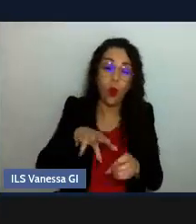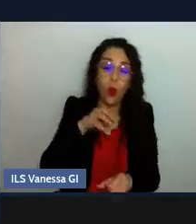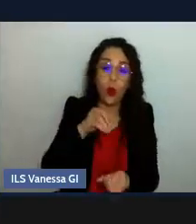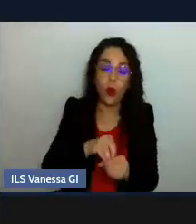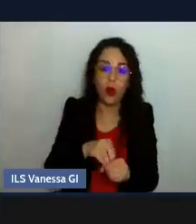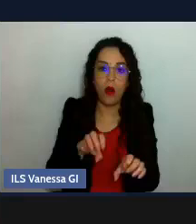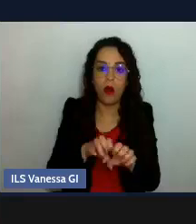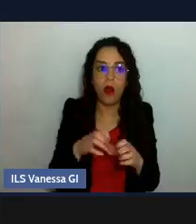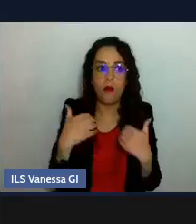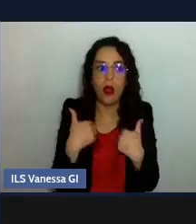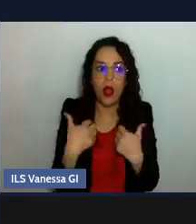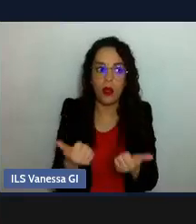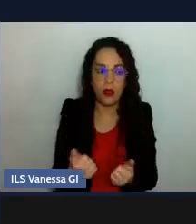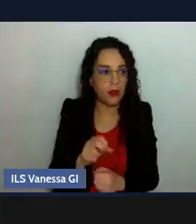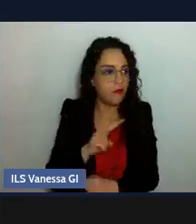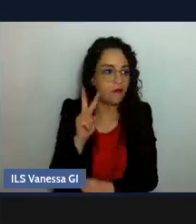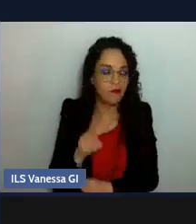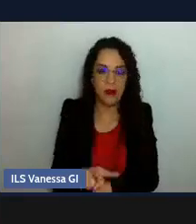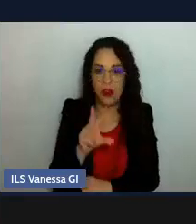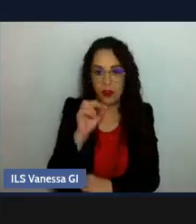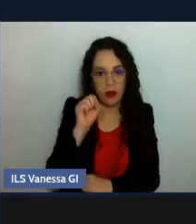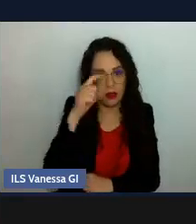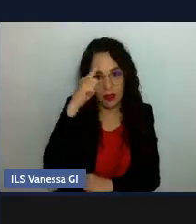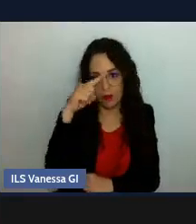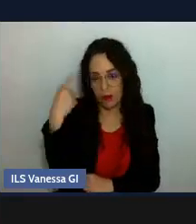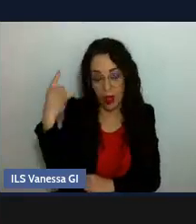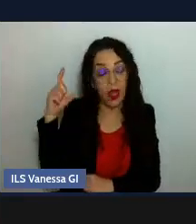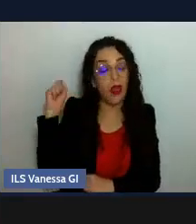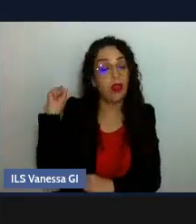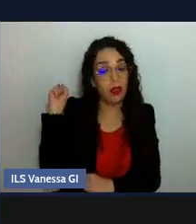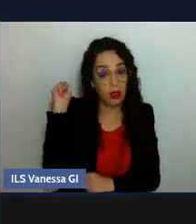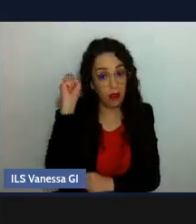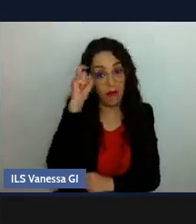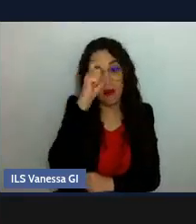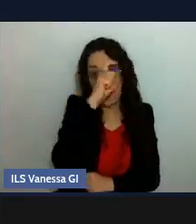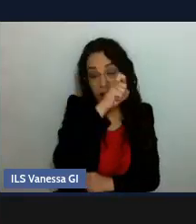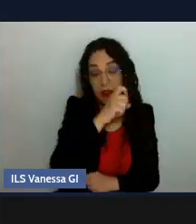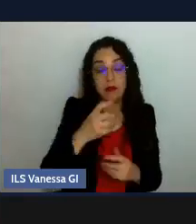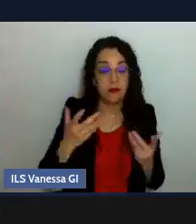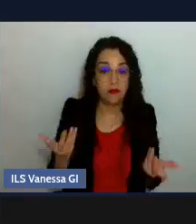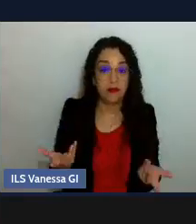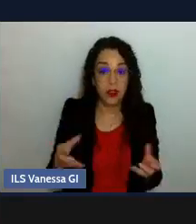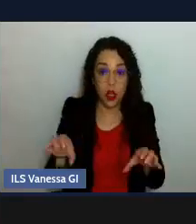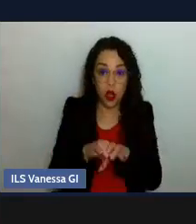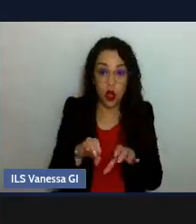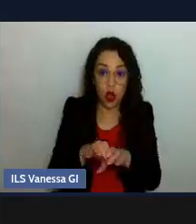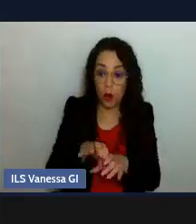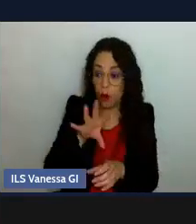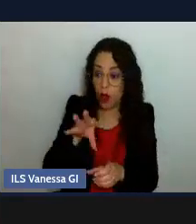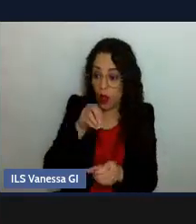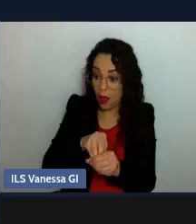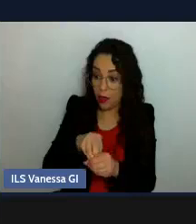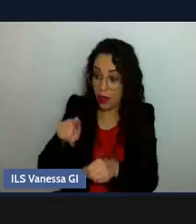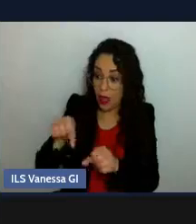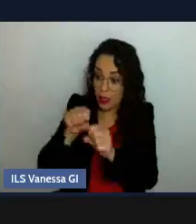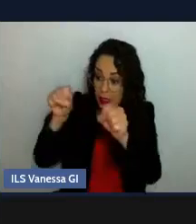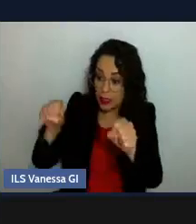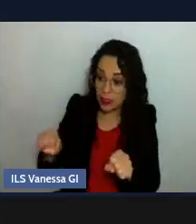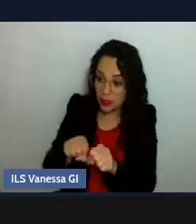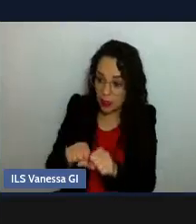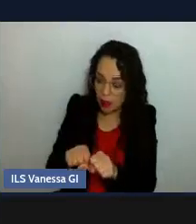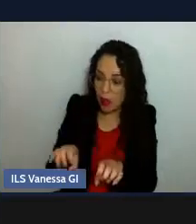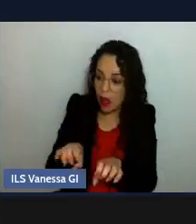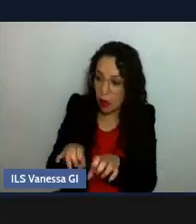es, sigue siendo un desafío a nivel de sistema de salud. Tenemos también superar la